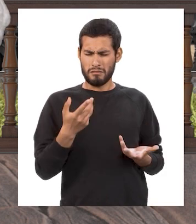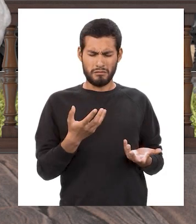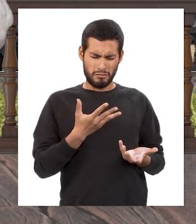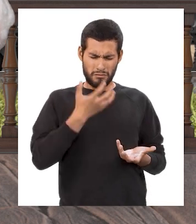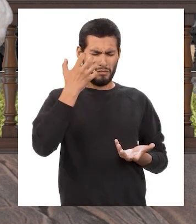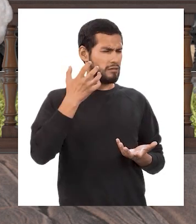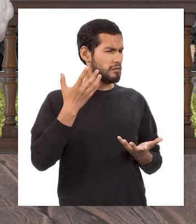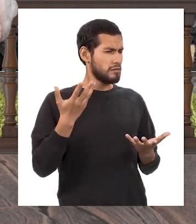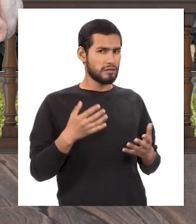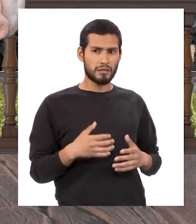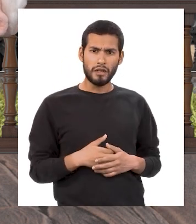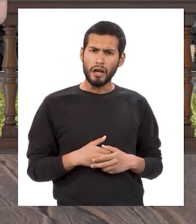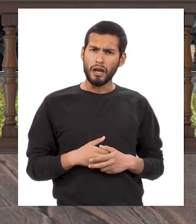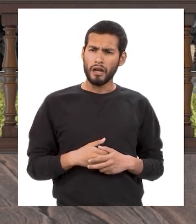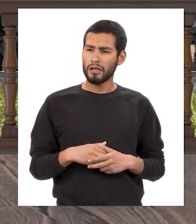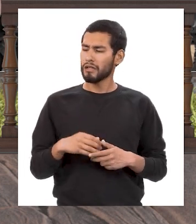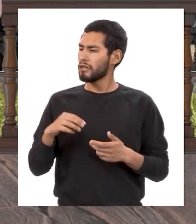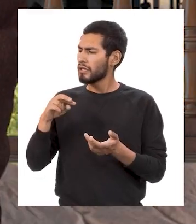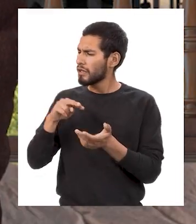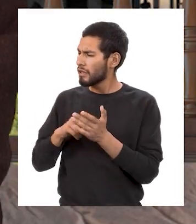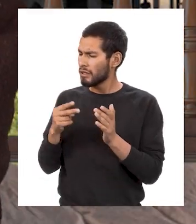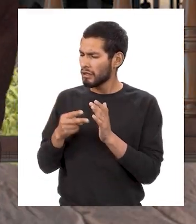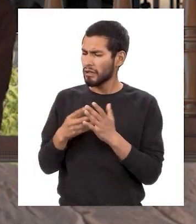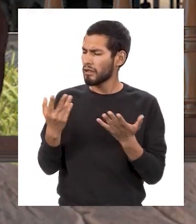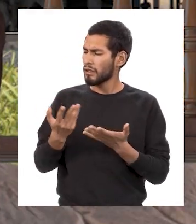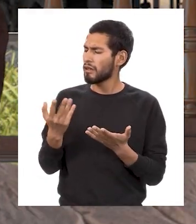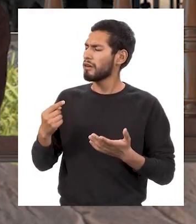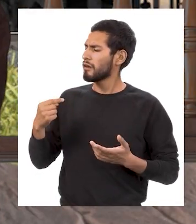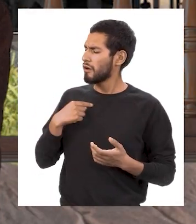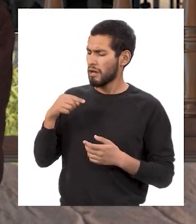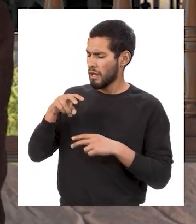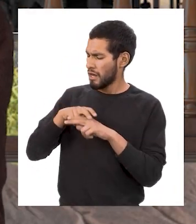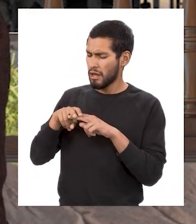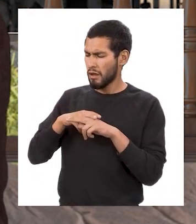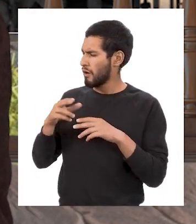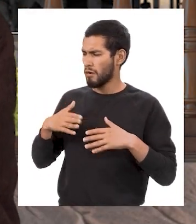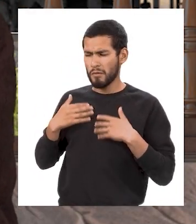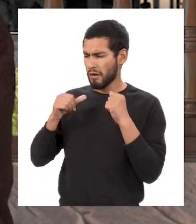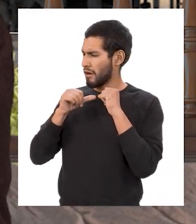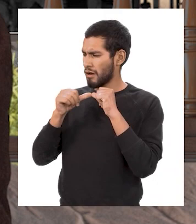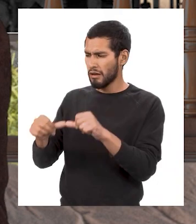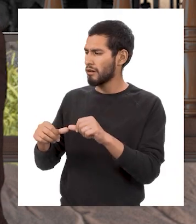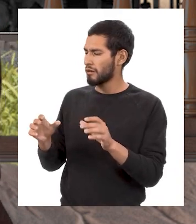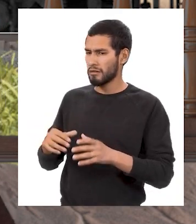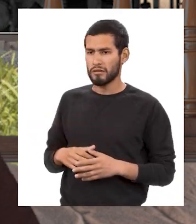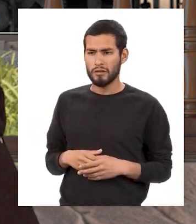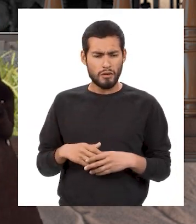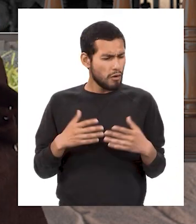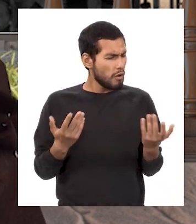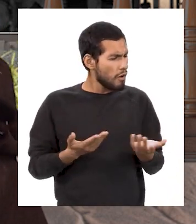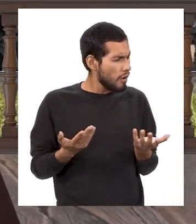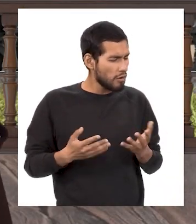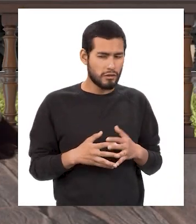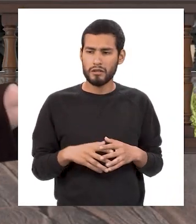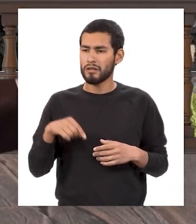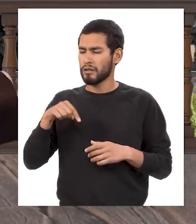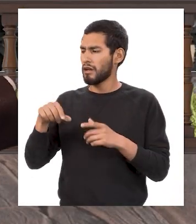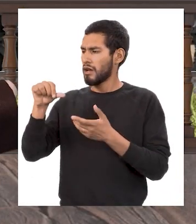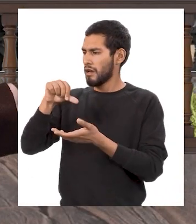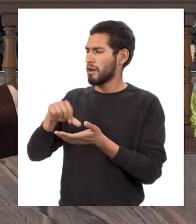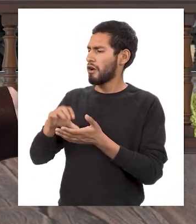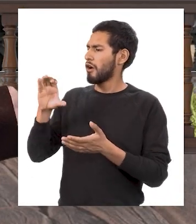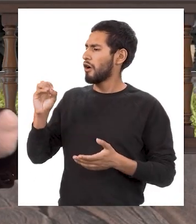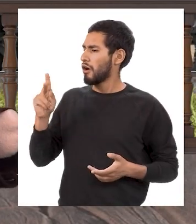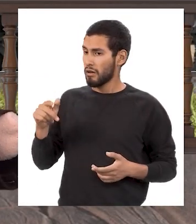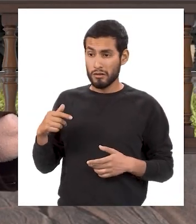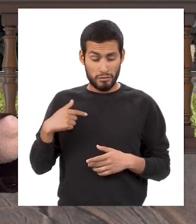su incomodidad. ¿Qué quiere decir? Quiero decir que el tren no puede seguir desde aquí. ¿Dónde estamos? En la aldea